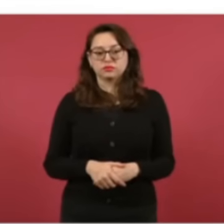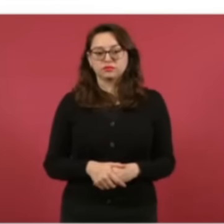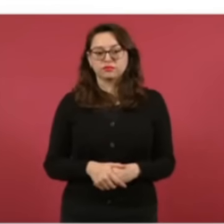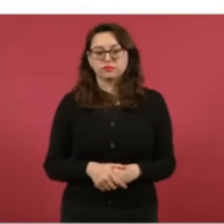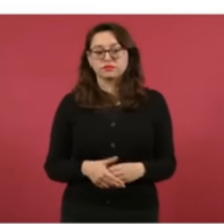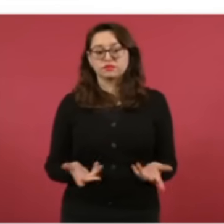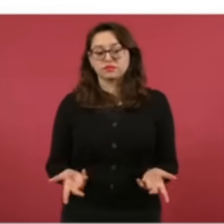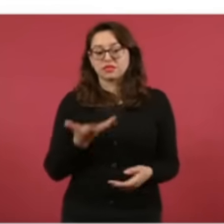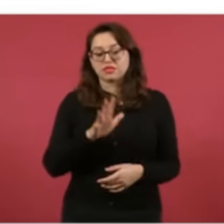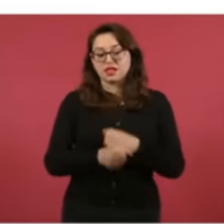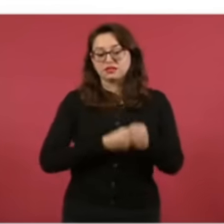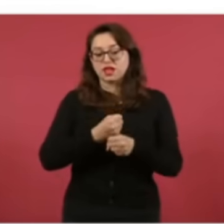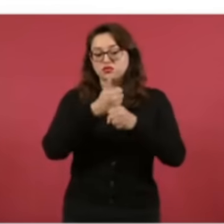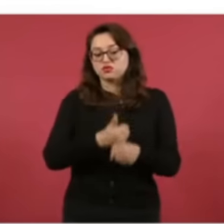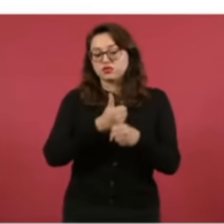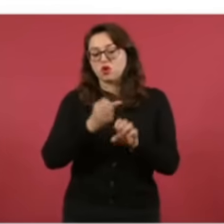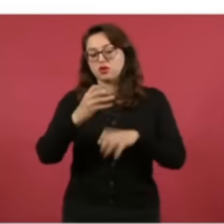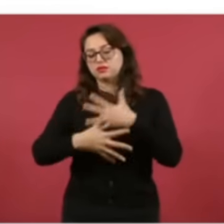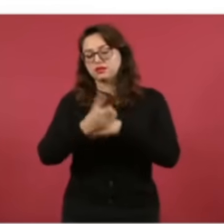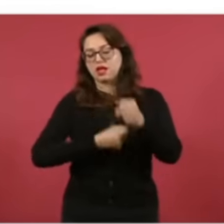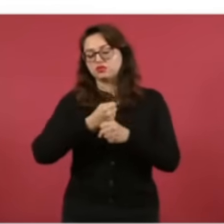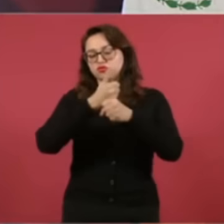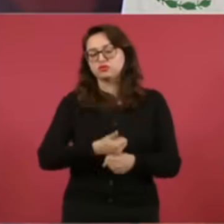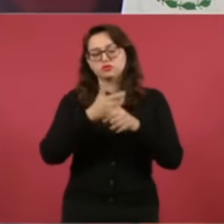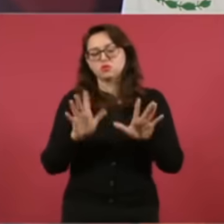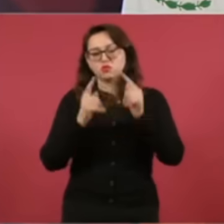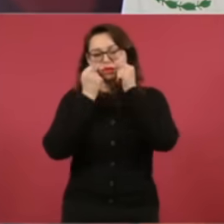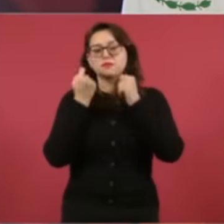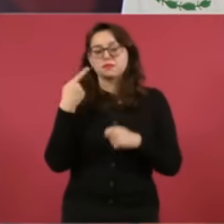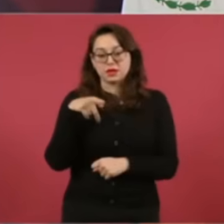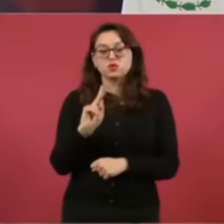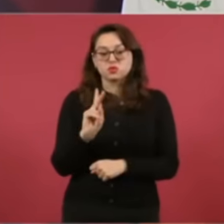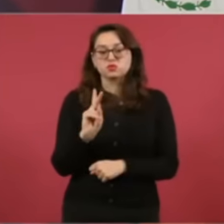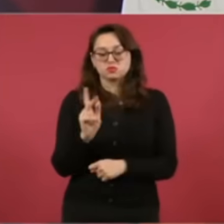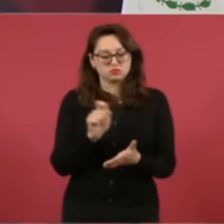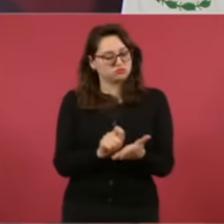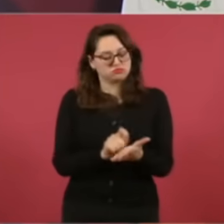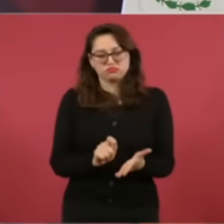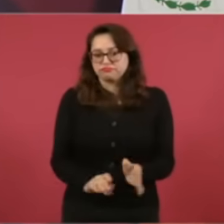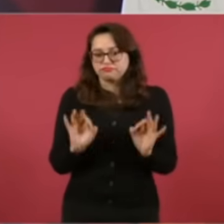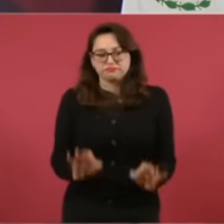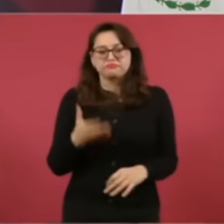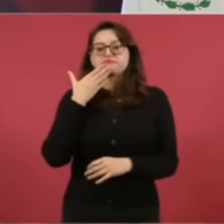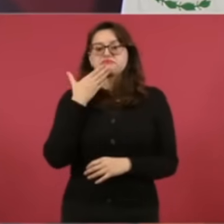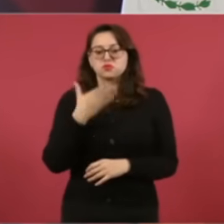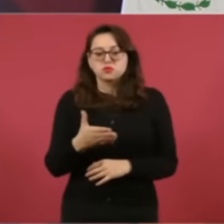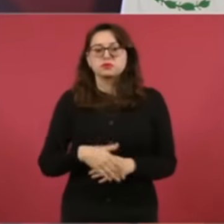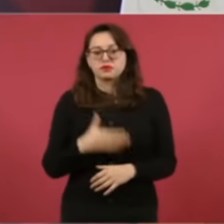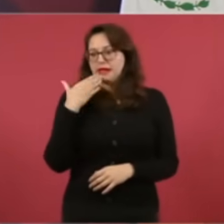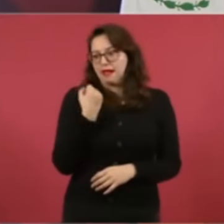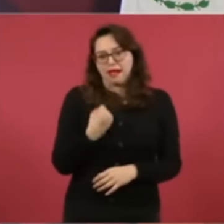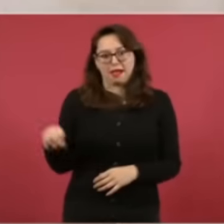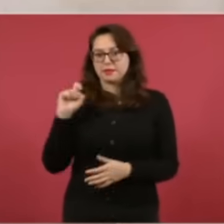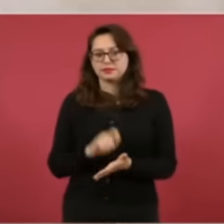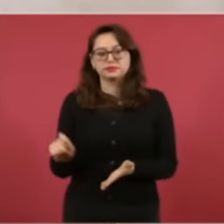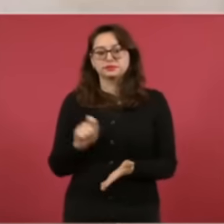si es decena o quincena, pero ya ese es otro asunto. Pero es muy bueno, además. Paco Ignacio es de los mejores escritores